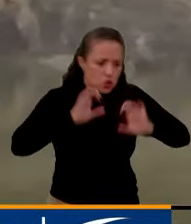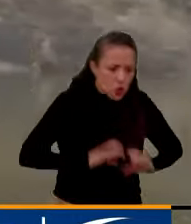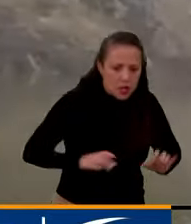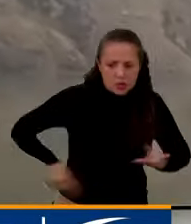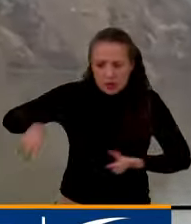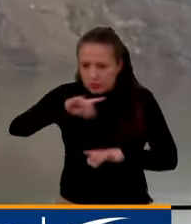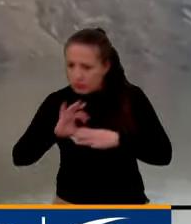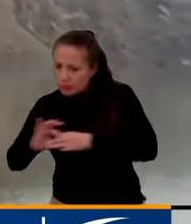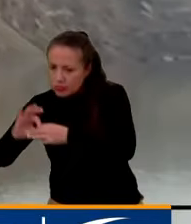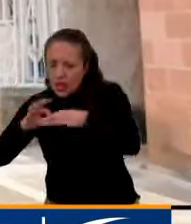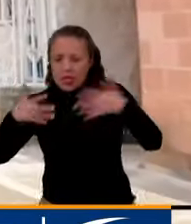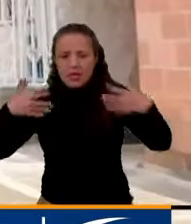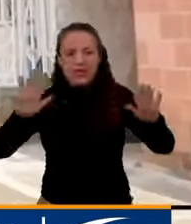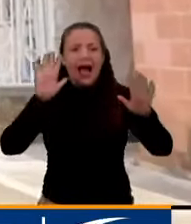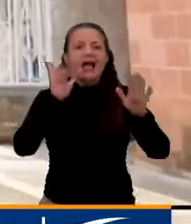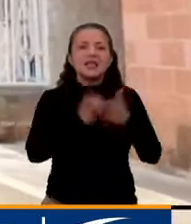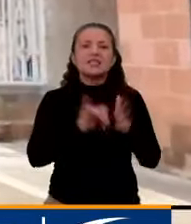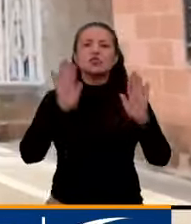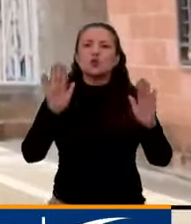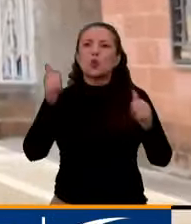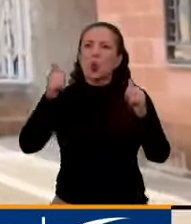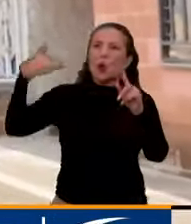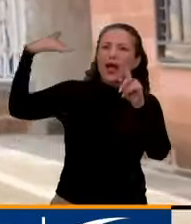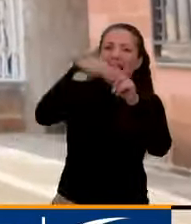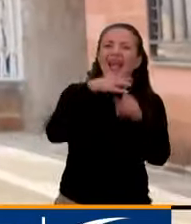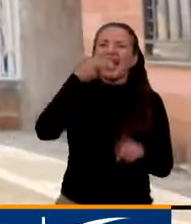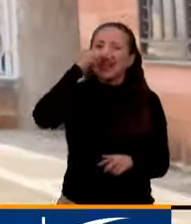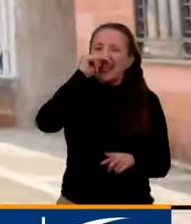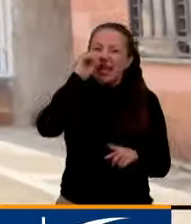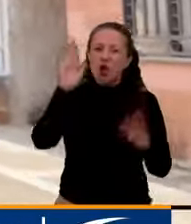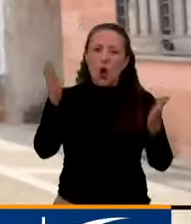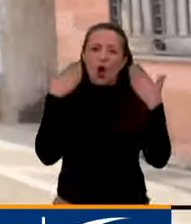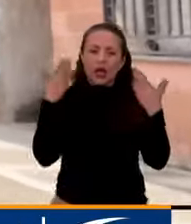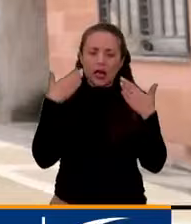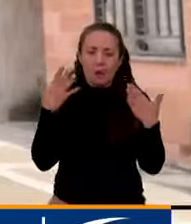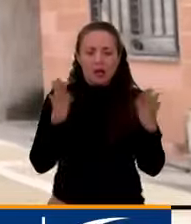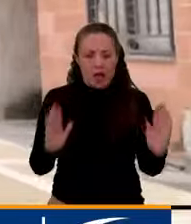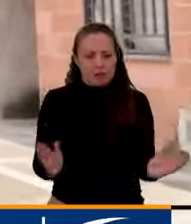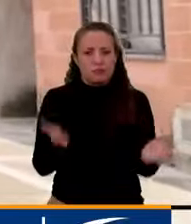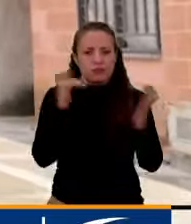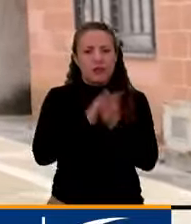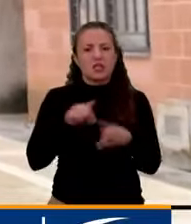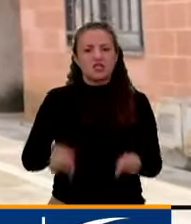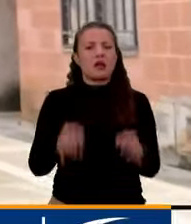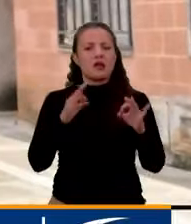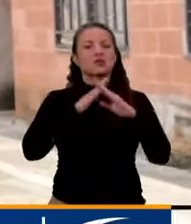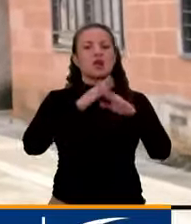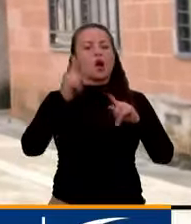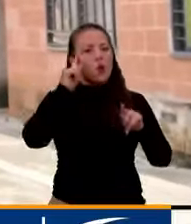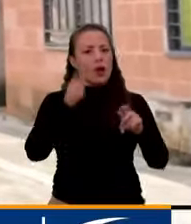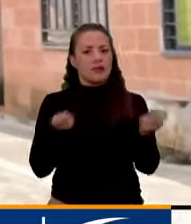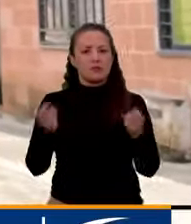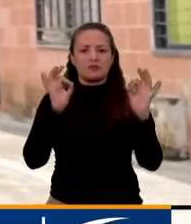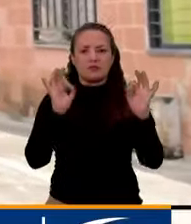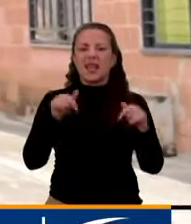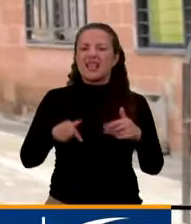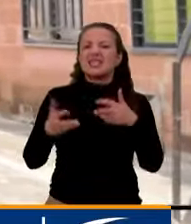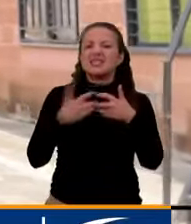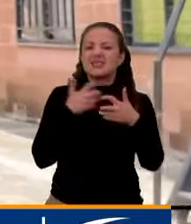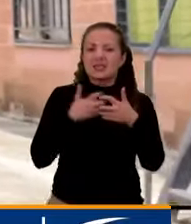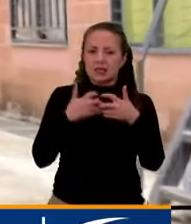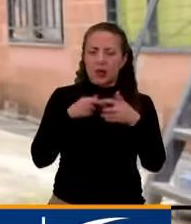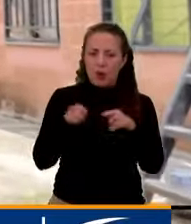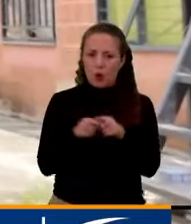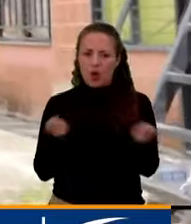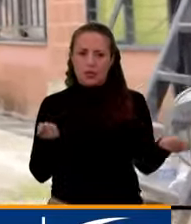sido superado. Esto pues asegura que podamos consolidar esa ruta de la transición energética, que nuestro sistema ha sido resiliente,